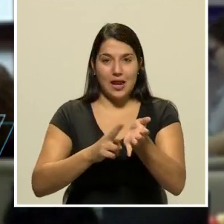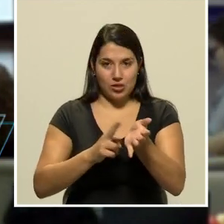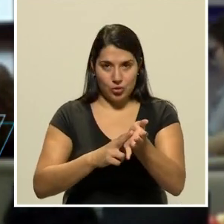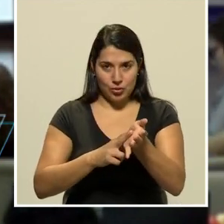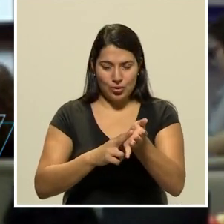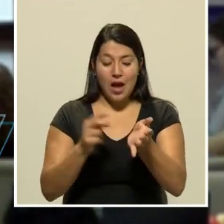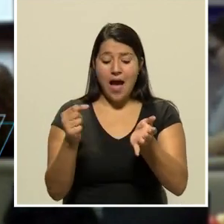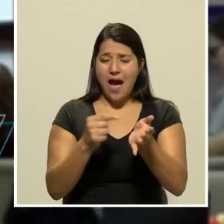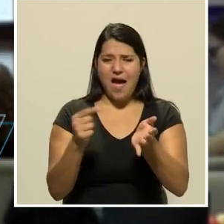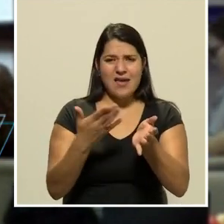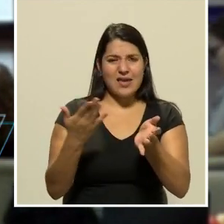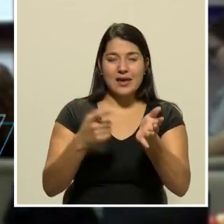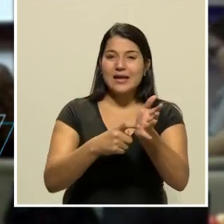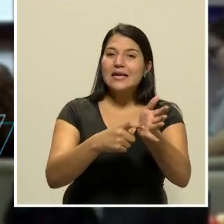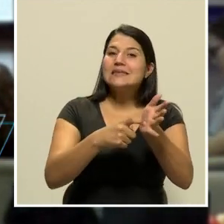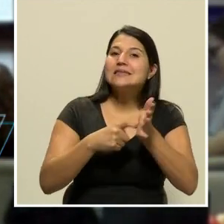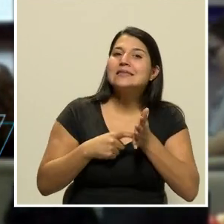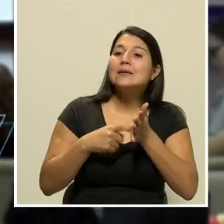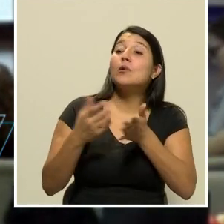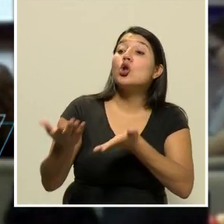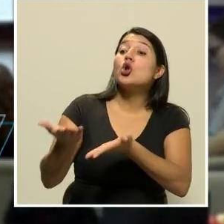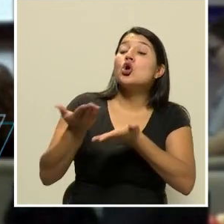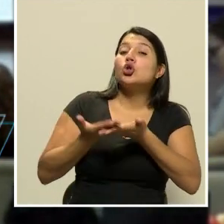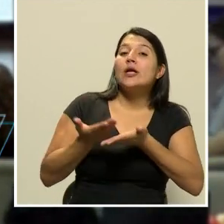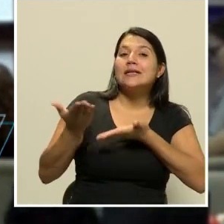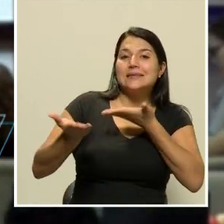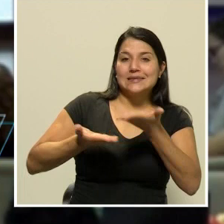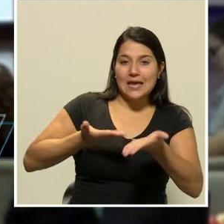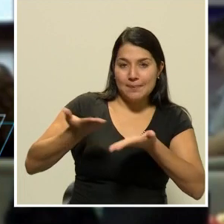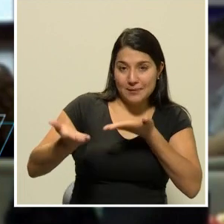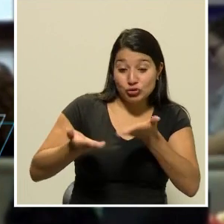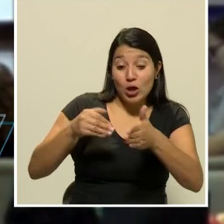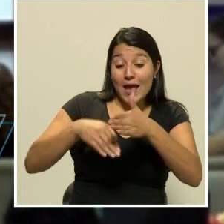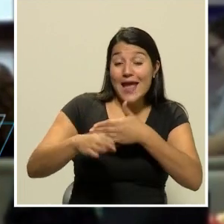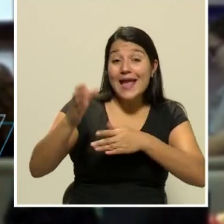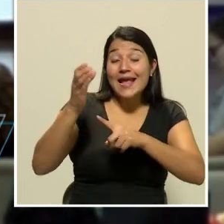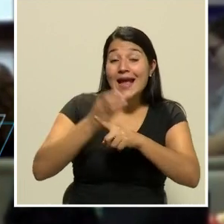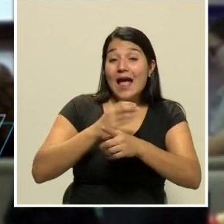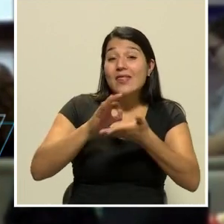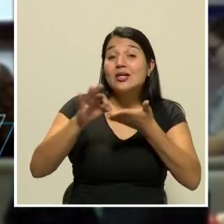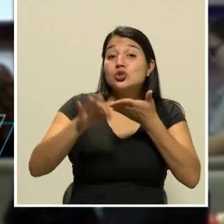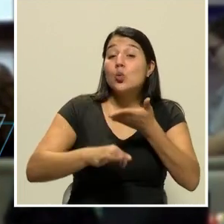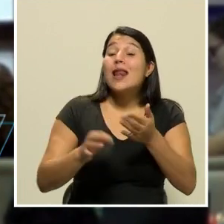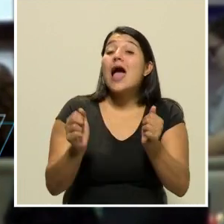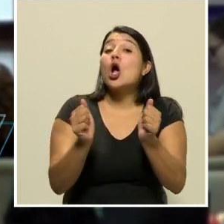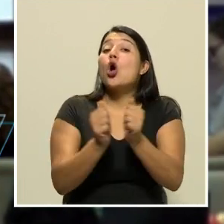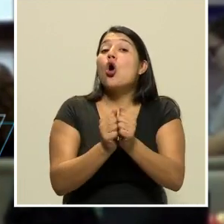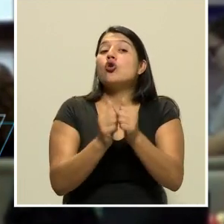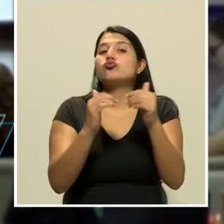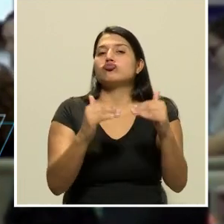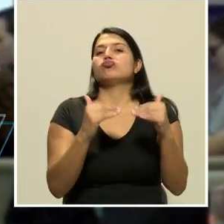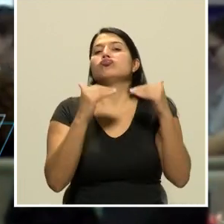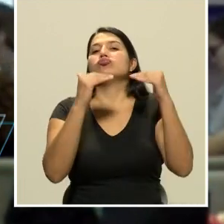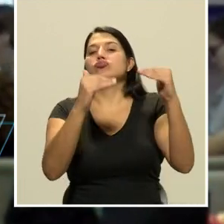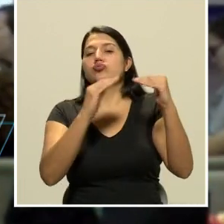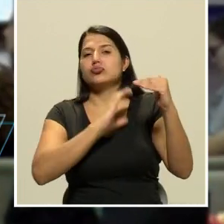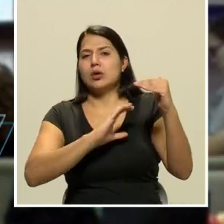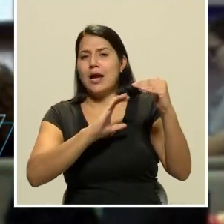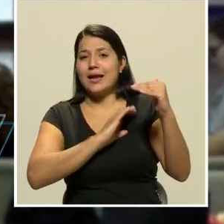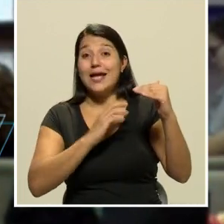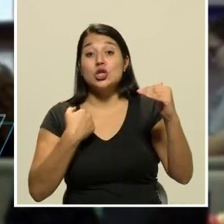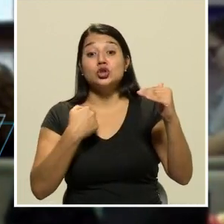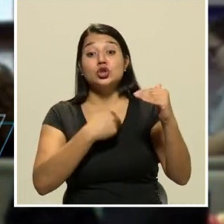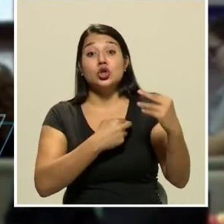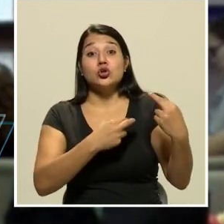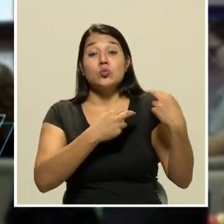estamos exigiendo un servicio a nivel de cada escuela de alta calidad. Y vamos a estar supervisando que eso